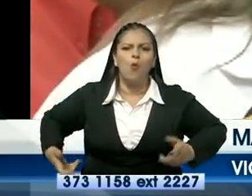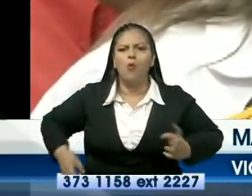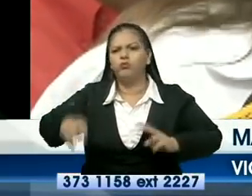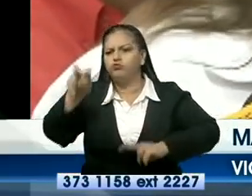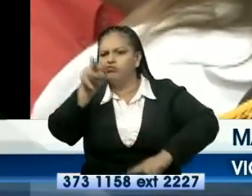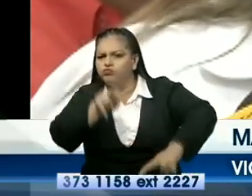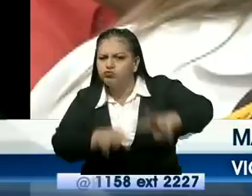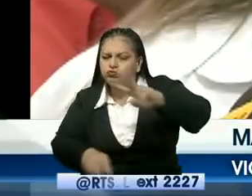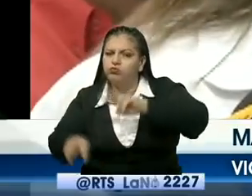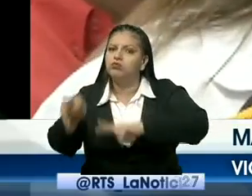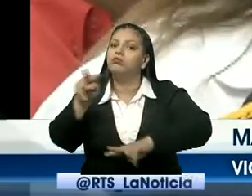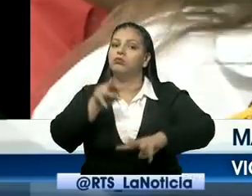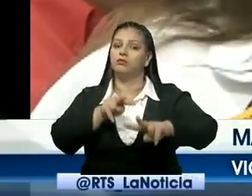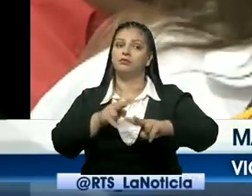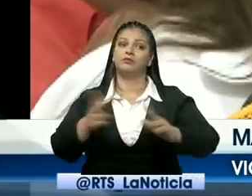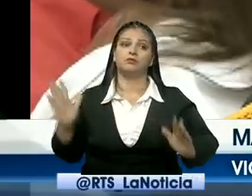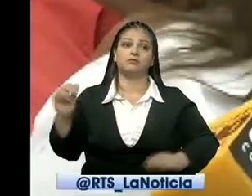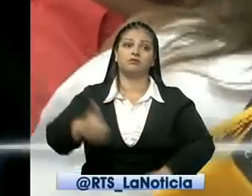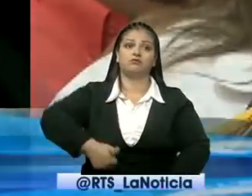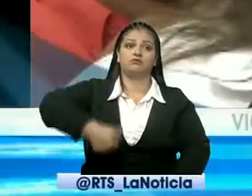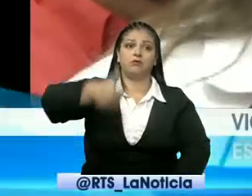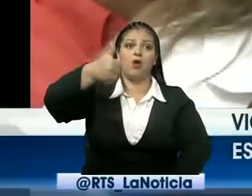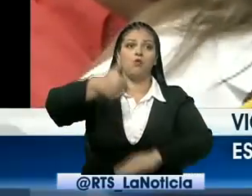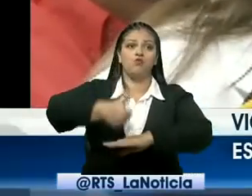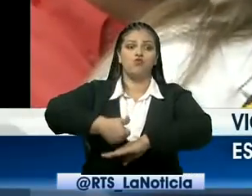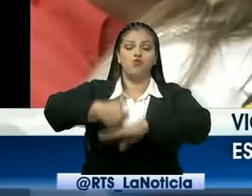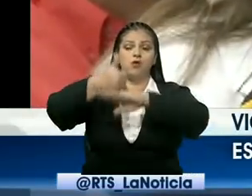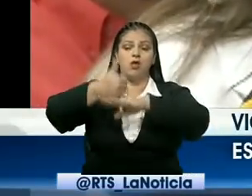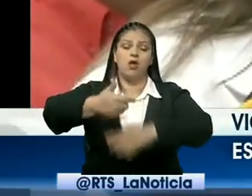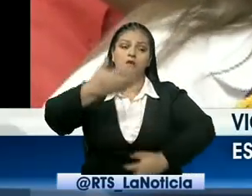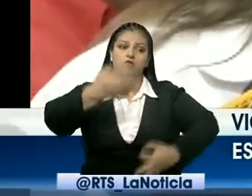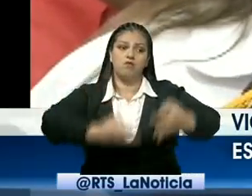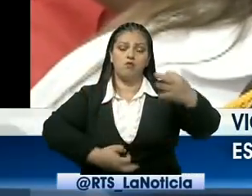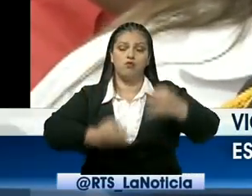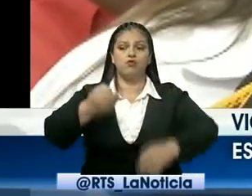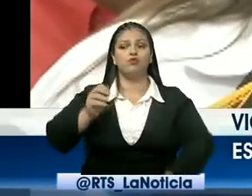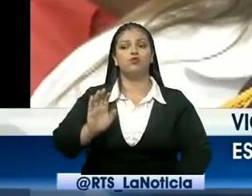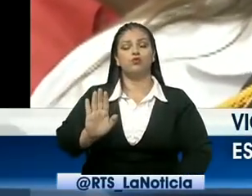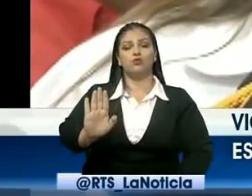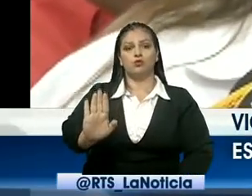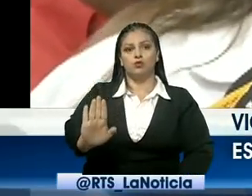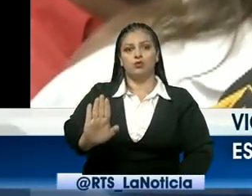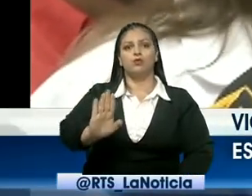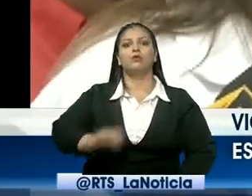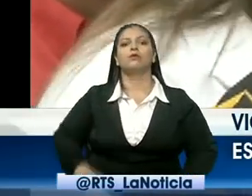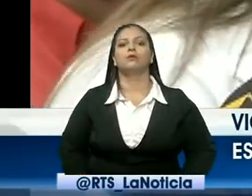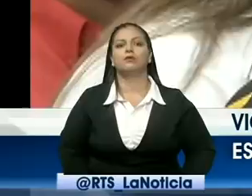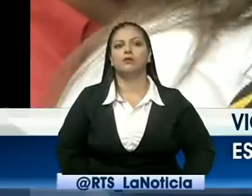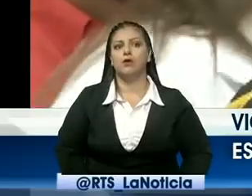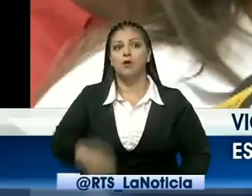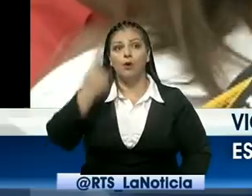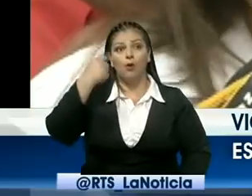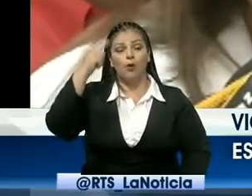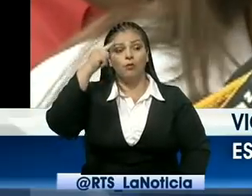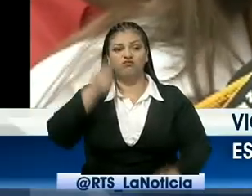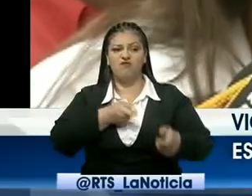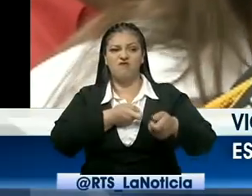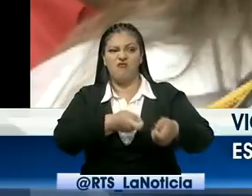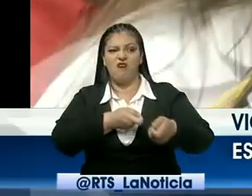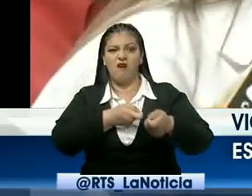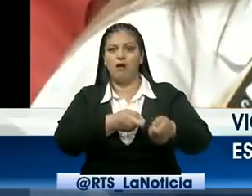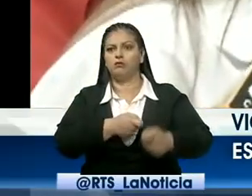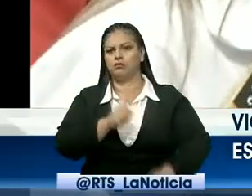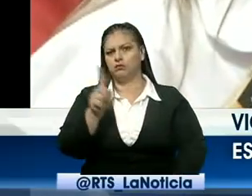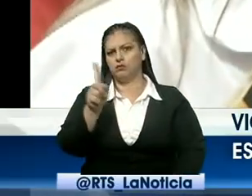casos que están en el ámbito de la justicia y es en ese espacio en el que tienen que resolverse. El gobierno nacional no persigue a nadie, pero tampoco encubre a